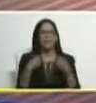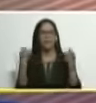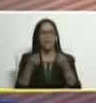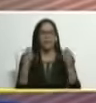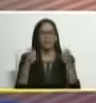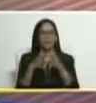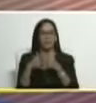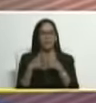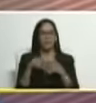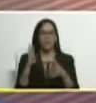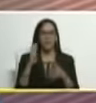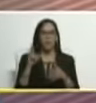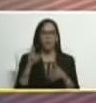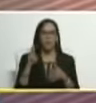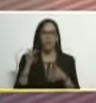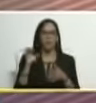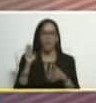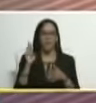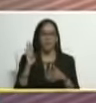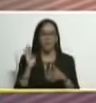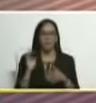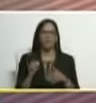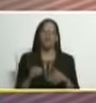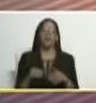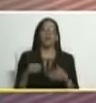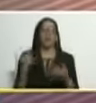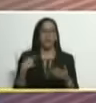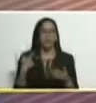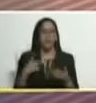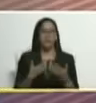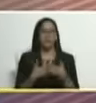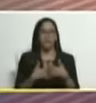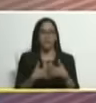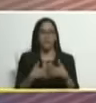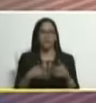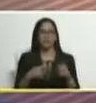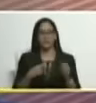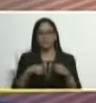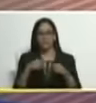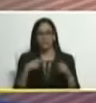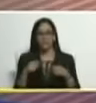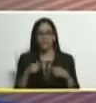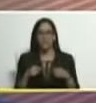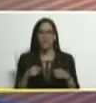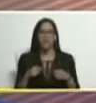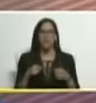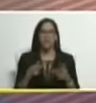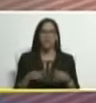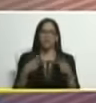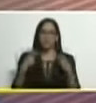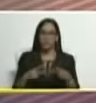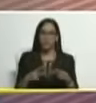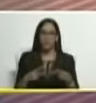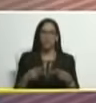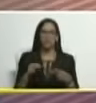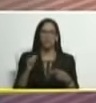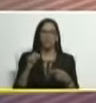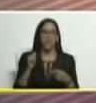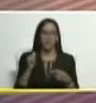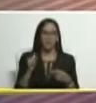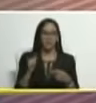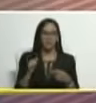de Bloomberg, a través de la agencia Associated Press, a través del New York Times, Washington Post.